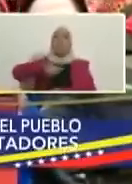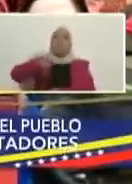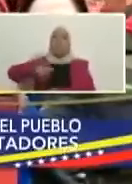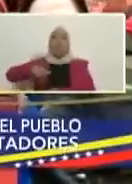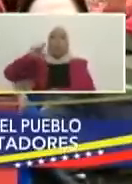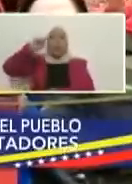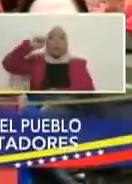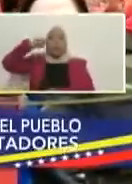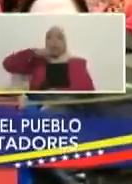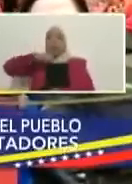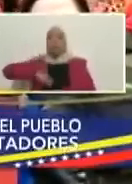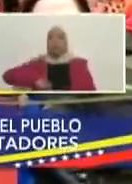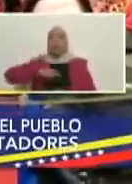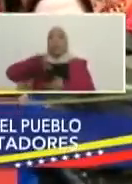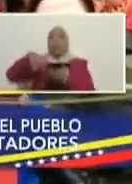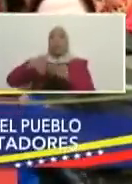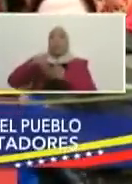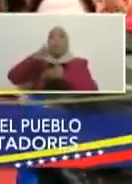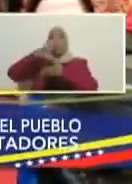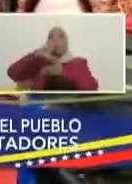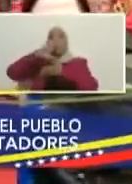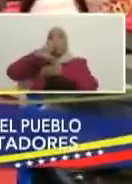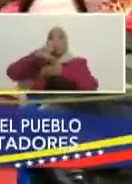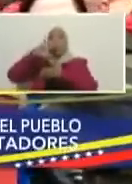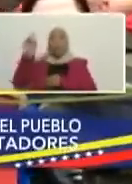la historia republicana de Venezuela.